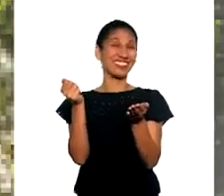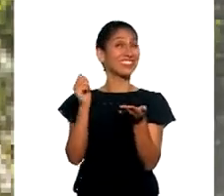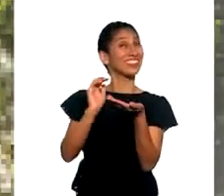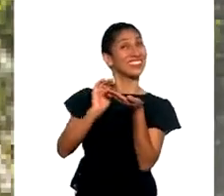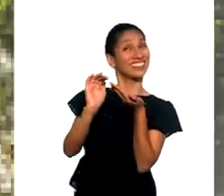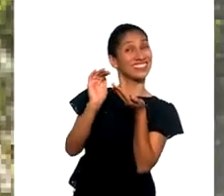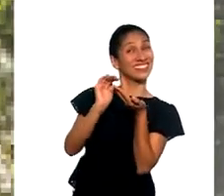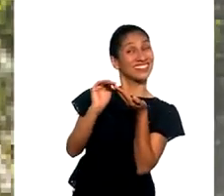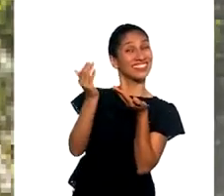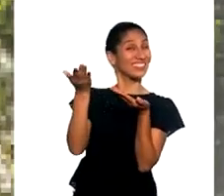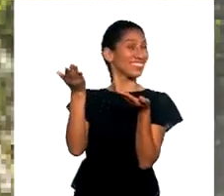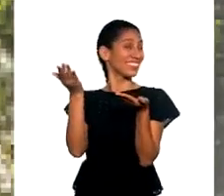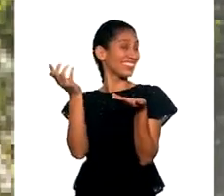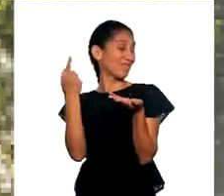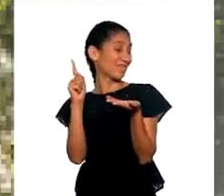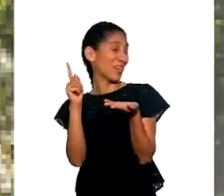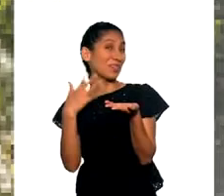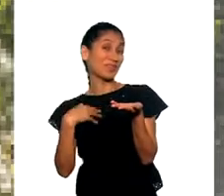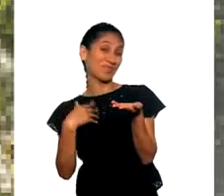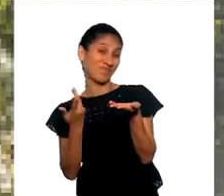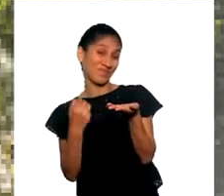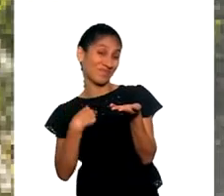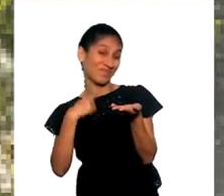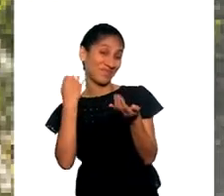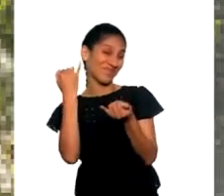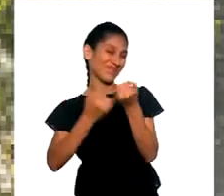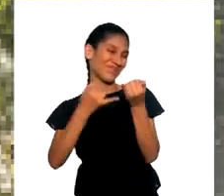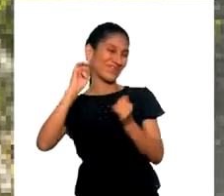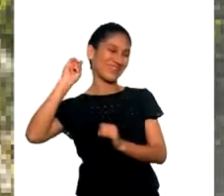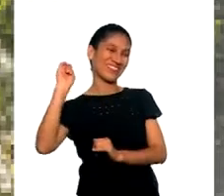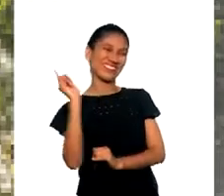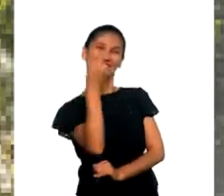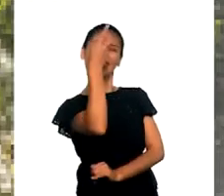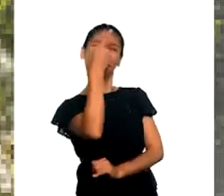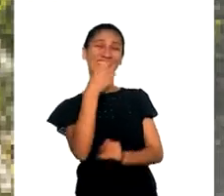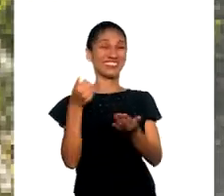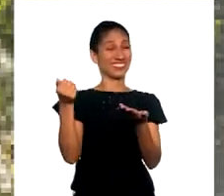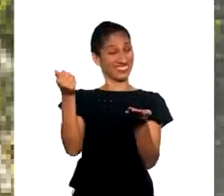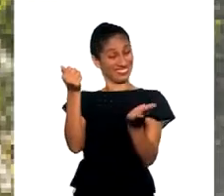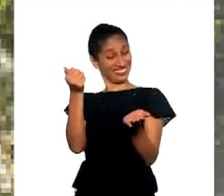disculpen pero parece que ha terminado primero